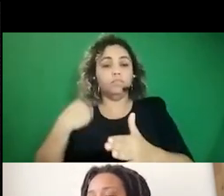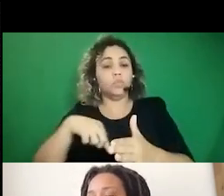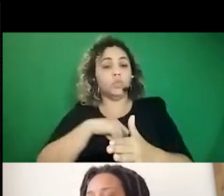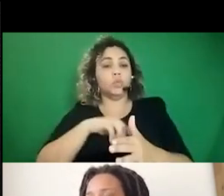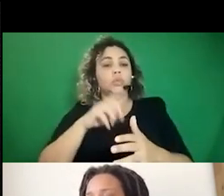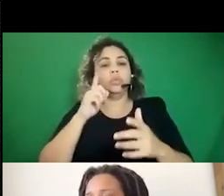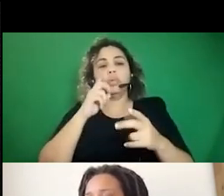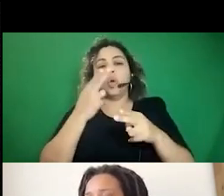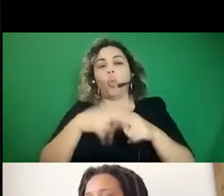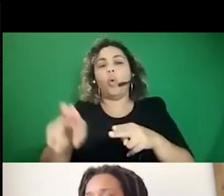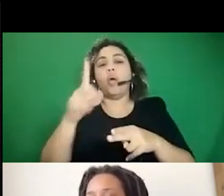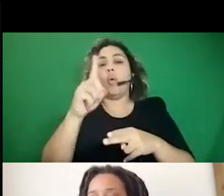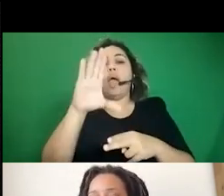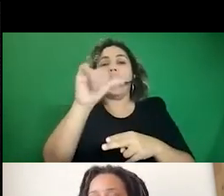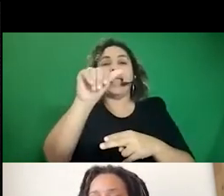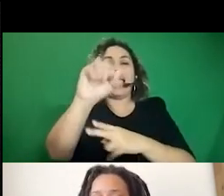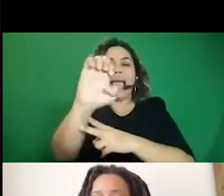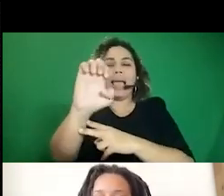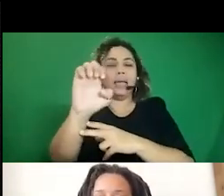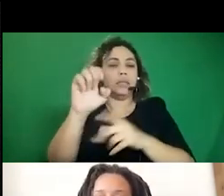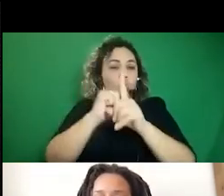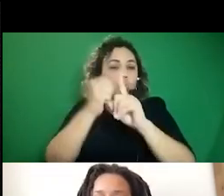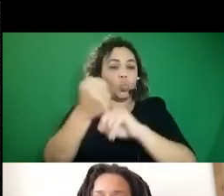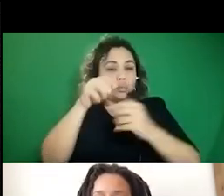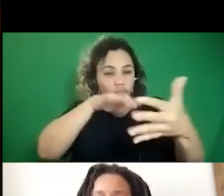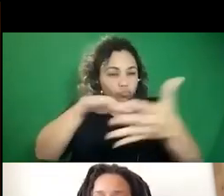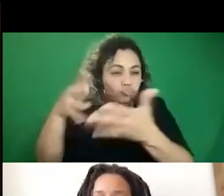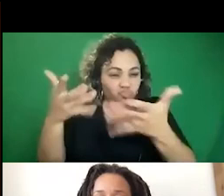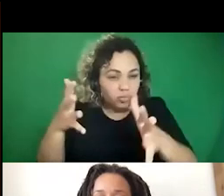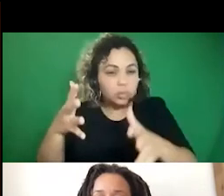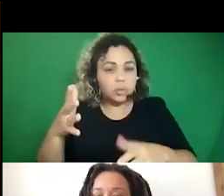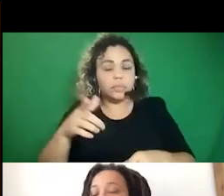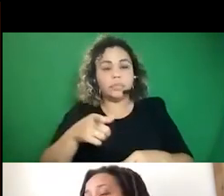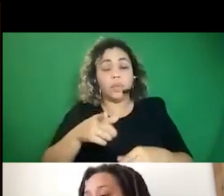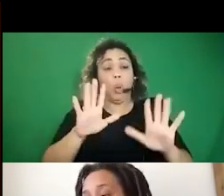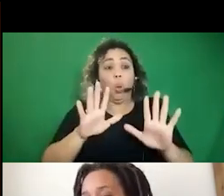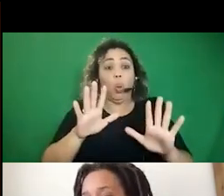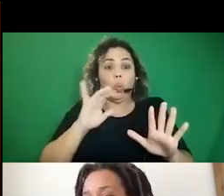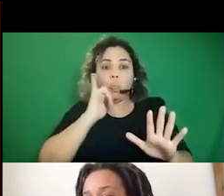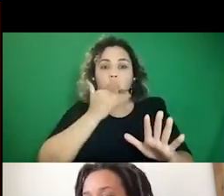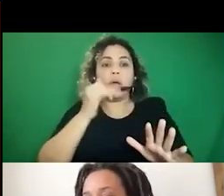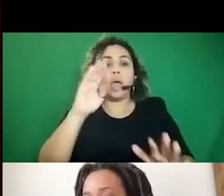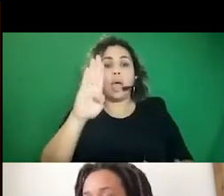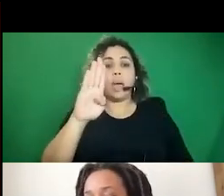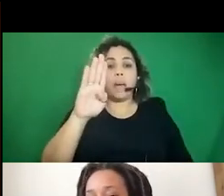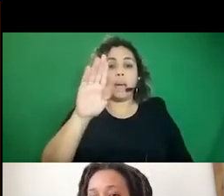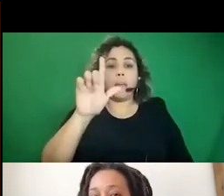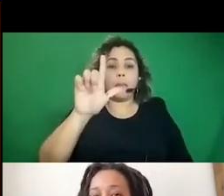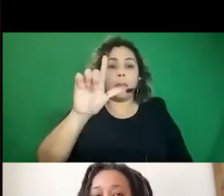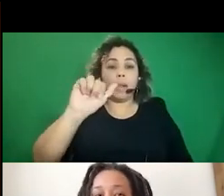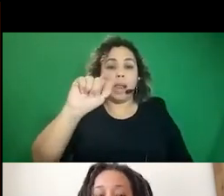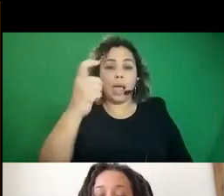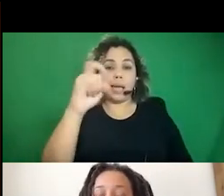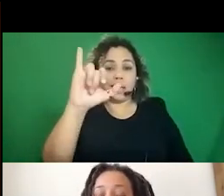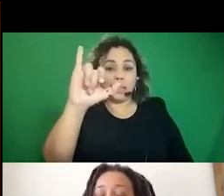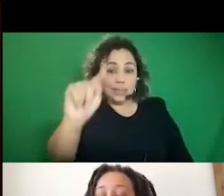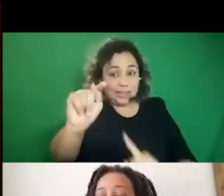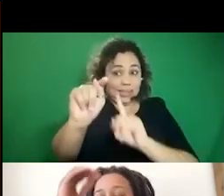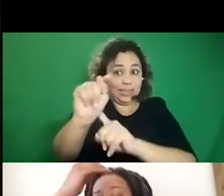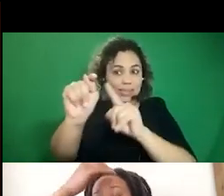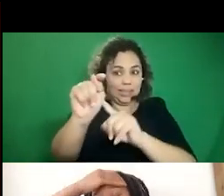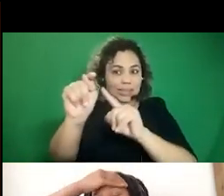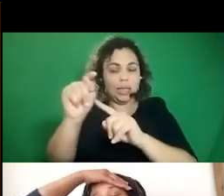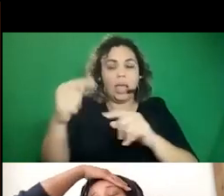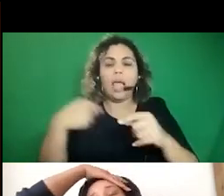entonces vamos a hablar sobre un es un caso específico el que podemos estudiar sobre